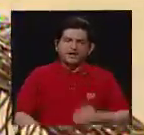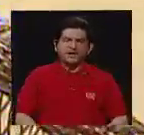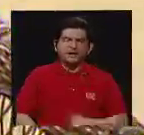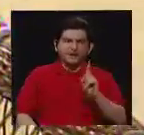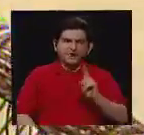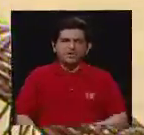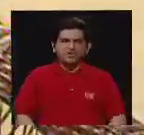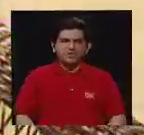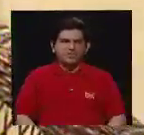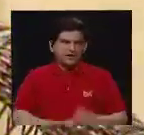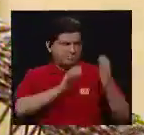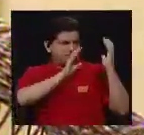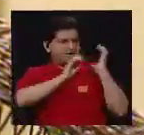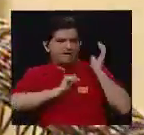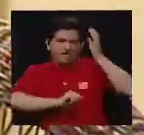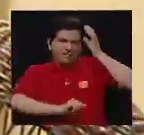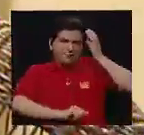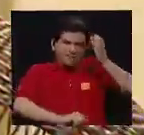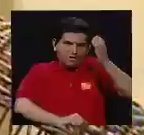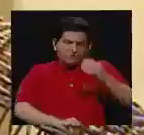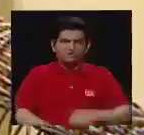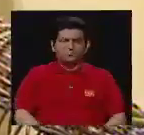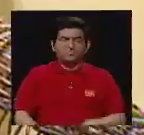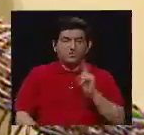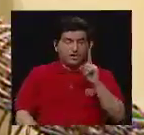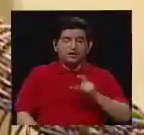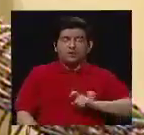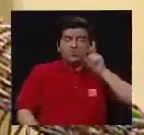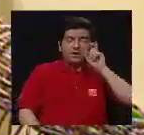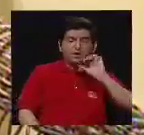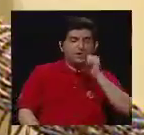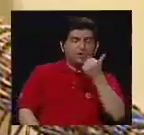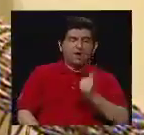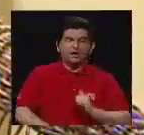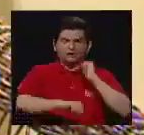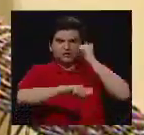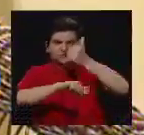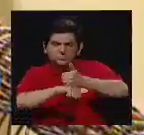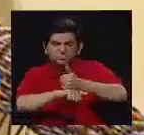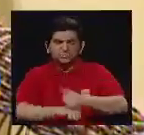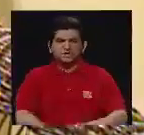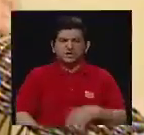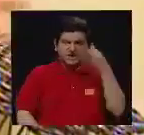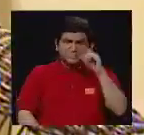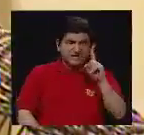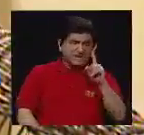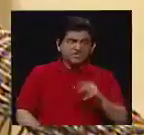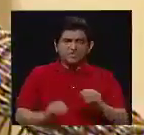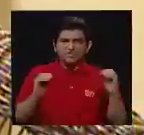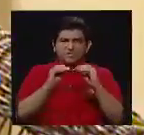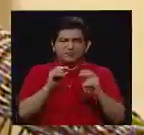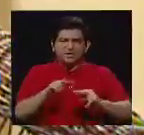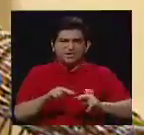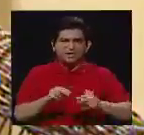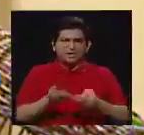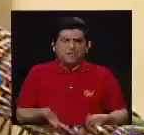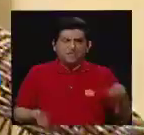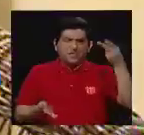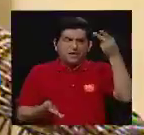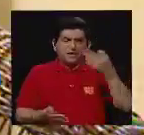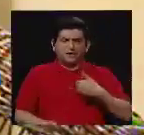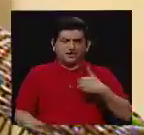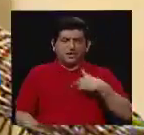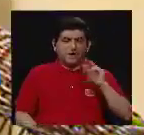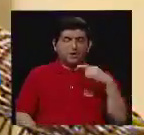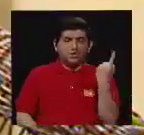una carga cultural que hace que un sexo se imponga sobre otro, que se estime más valioso que el otro, etcétera.